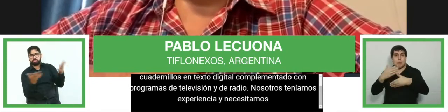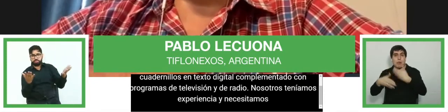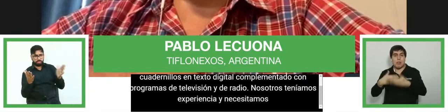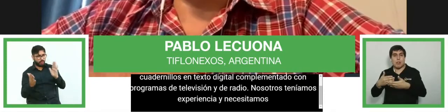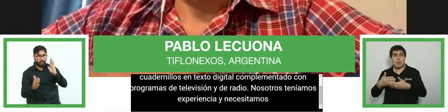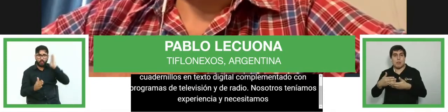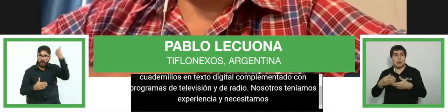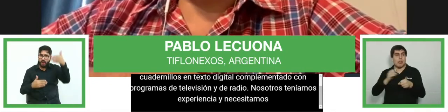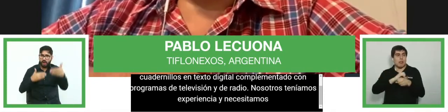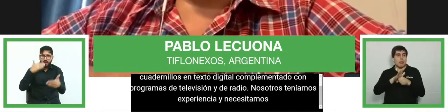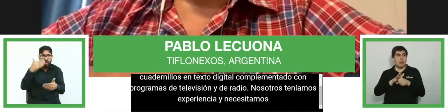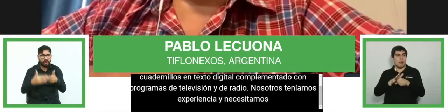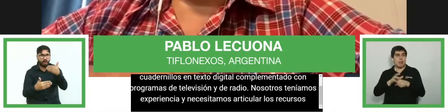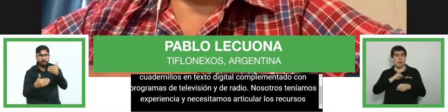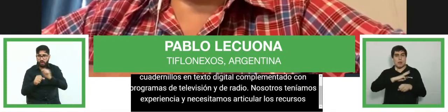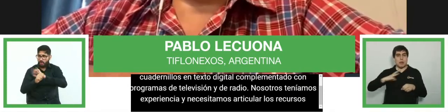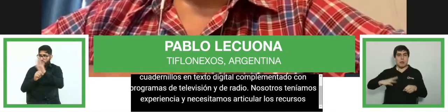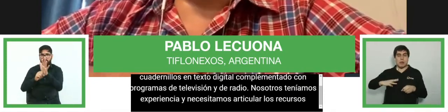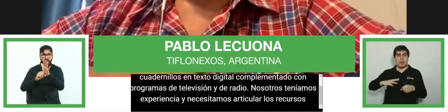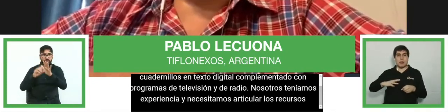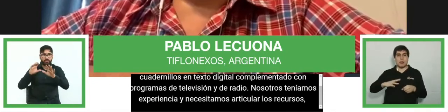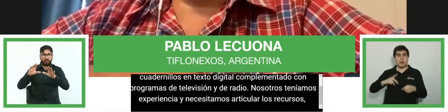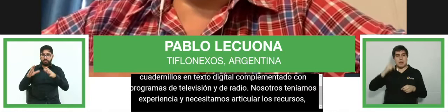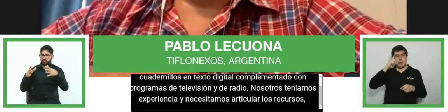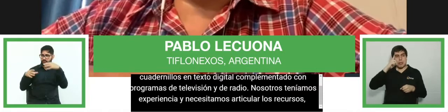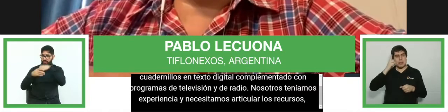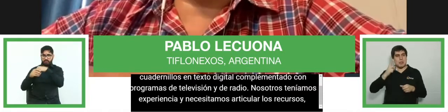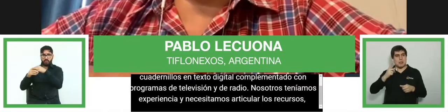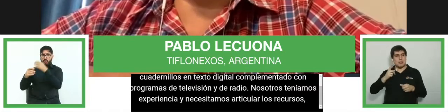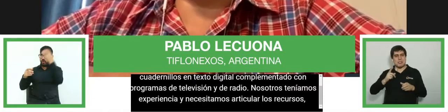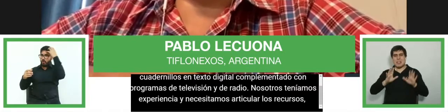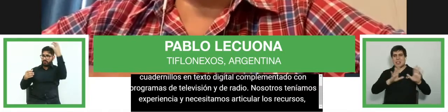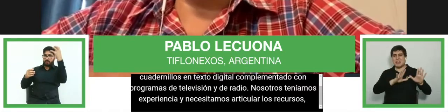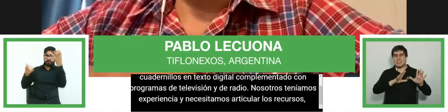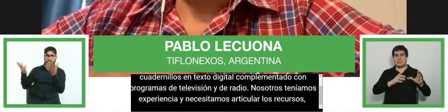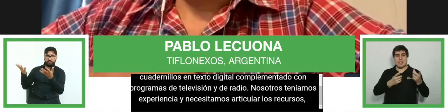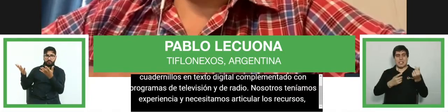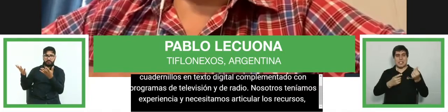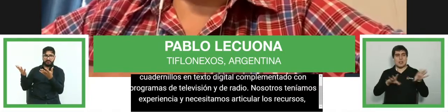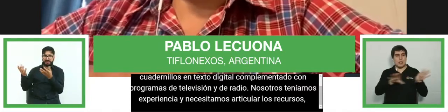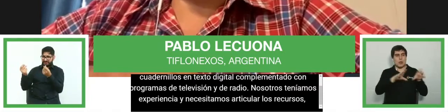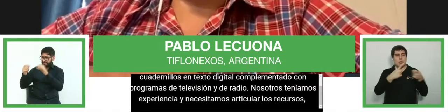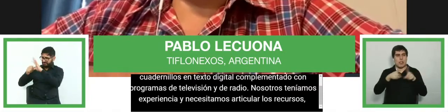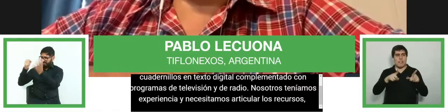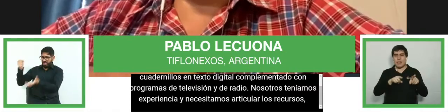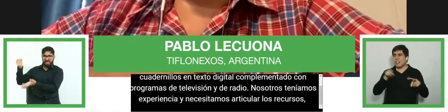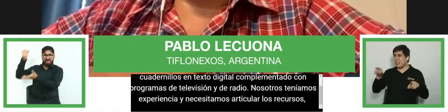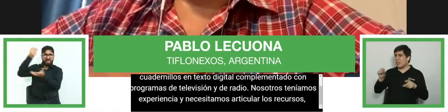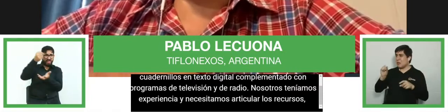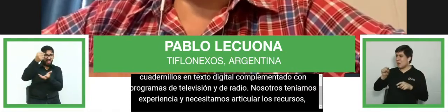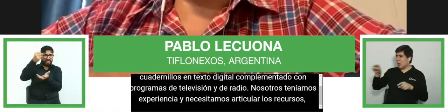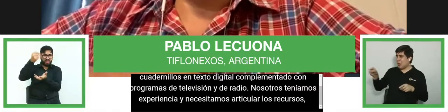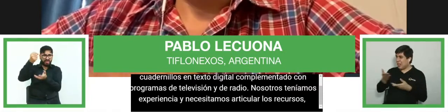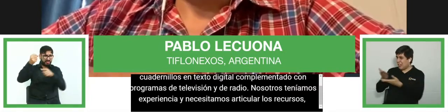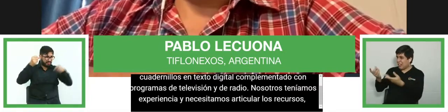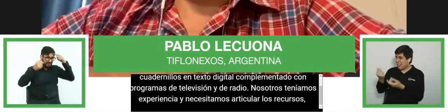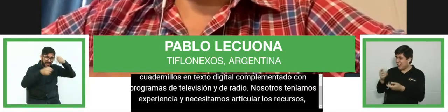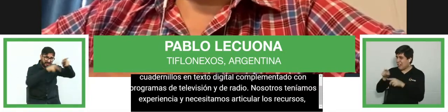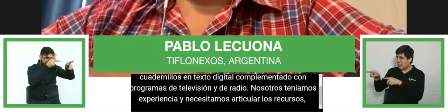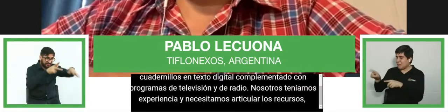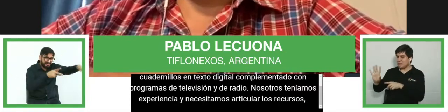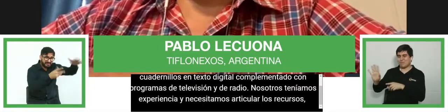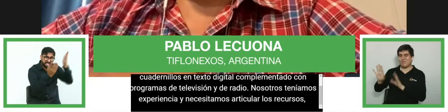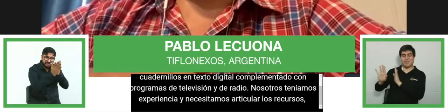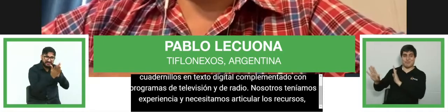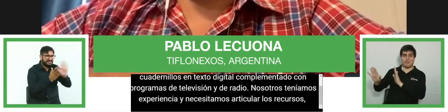la emergencia, el Ministerio de Educación tiene otras prioridades, no puede poner fondos en esto. Y eso pasa en muchos países.